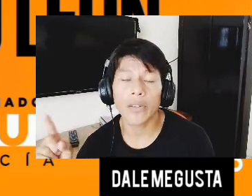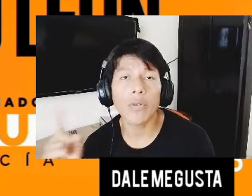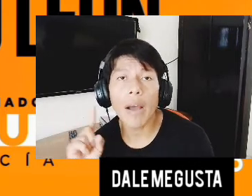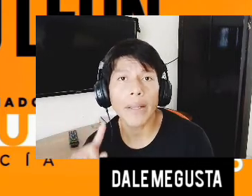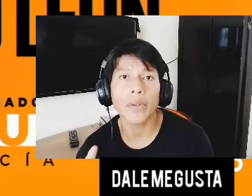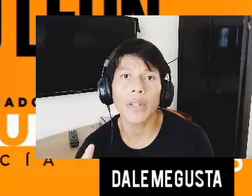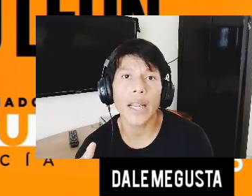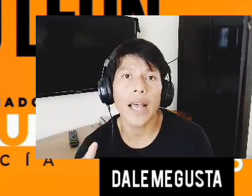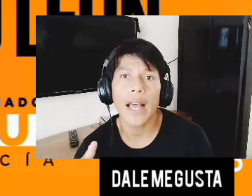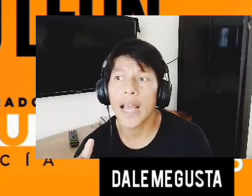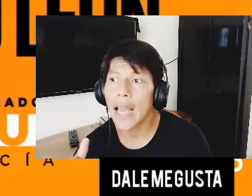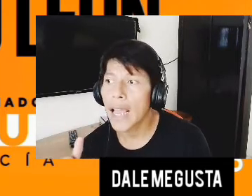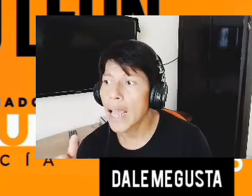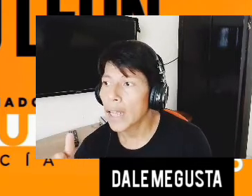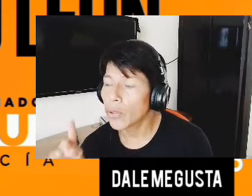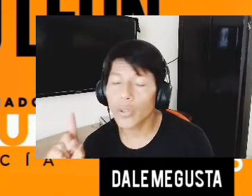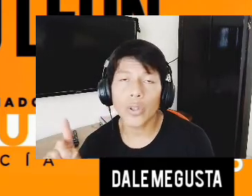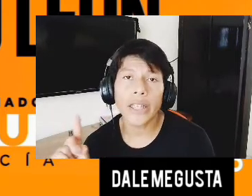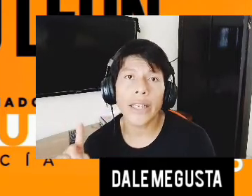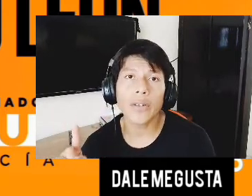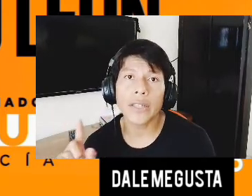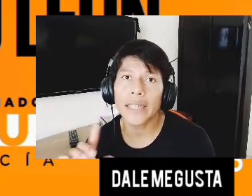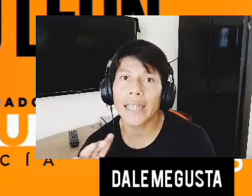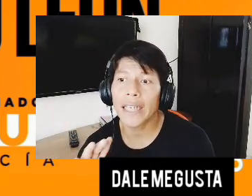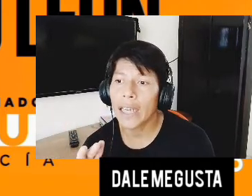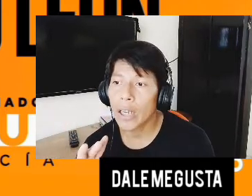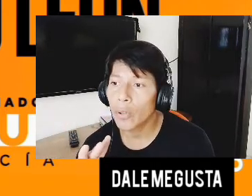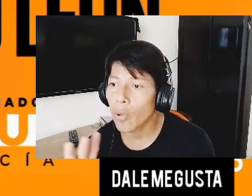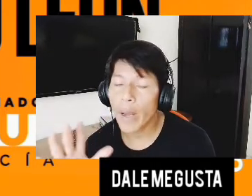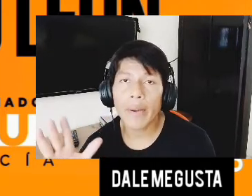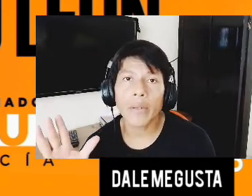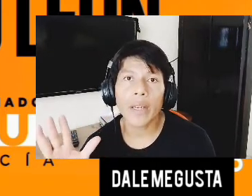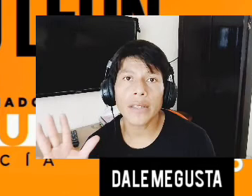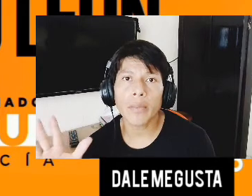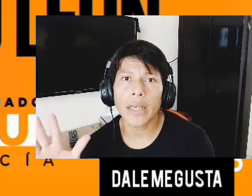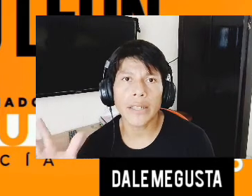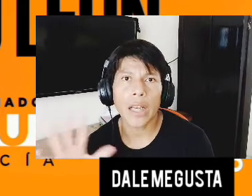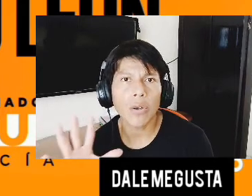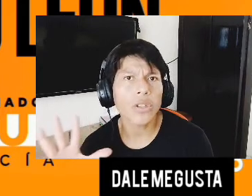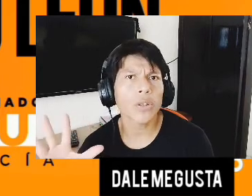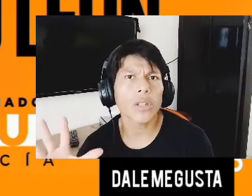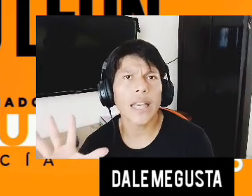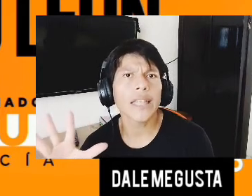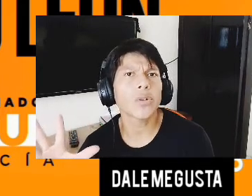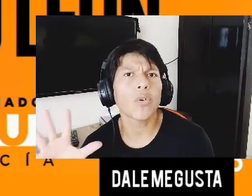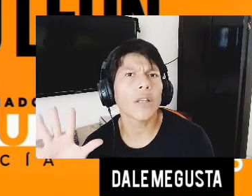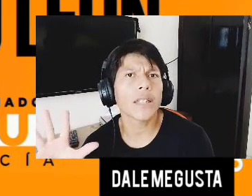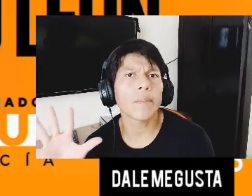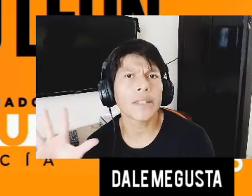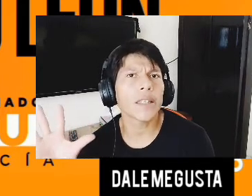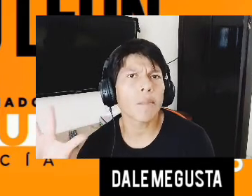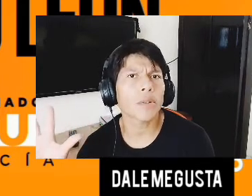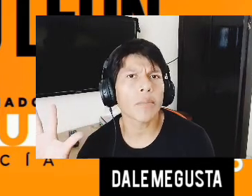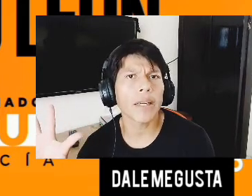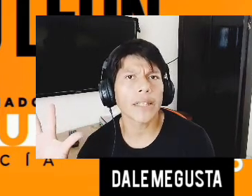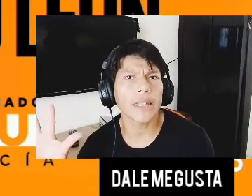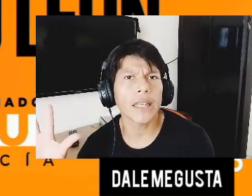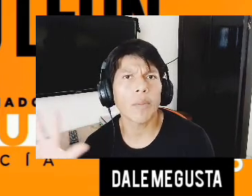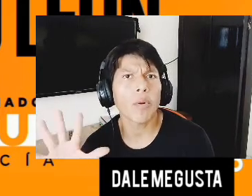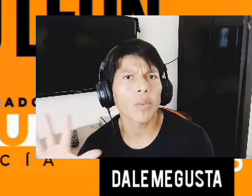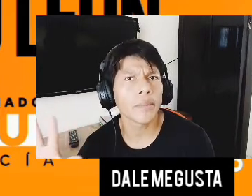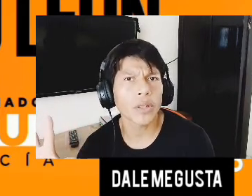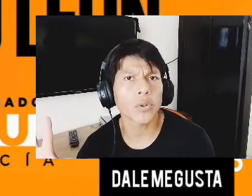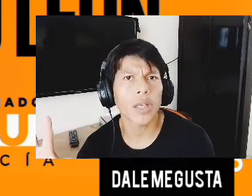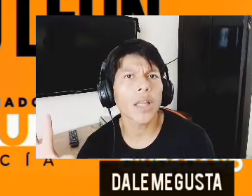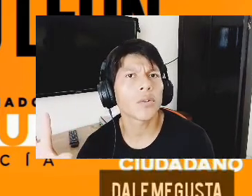la gente, no estoy queriendo decir que no va a abandonar a Samuel García. No, señor, esto no lo hace el presidente por Samuel García